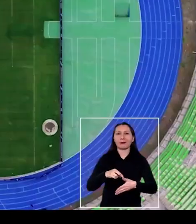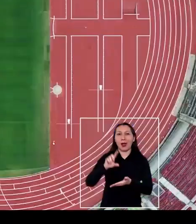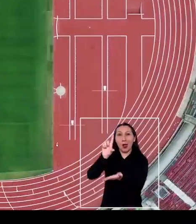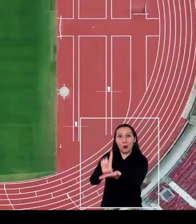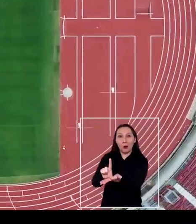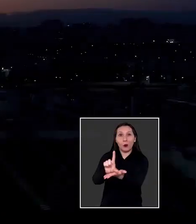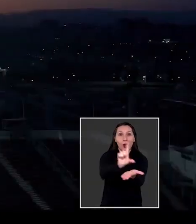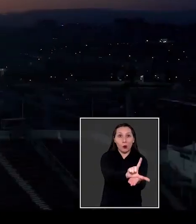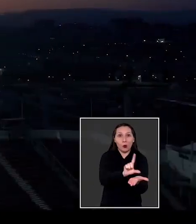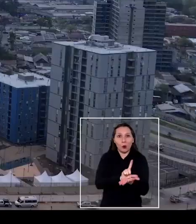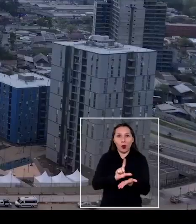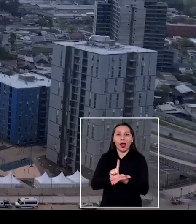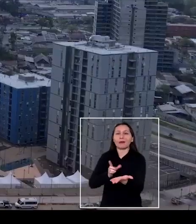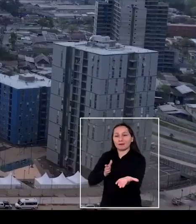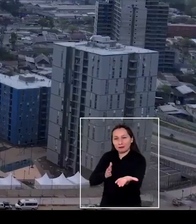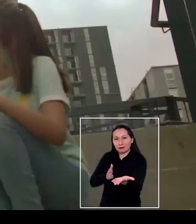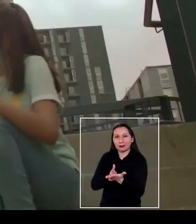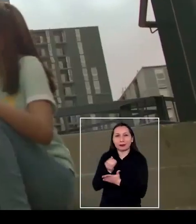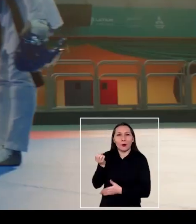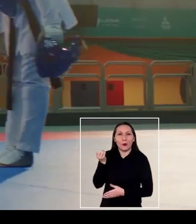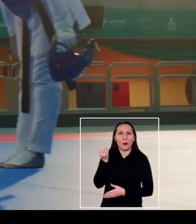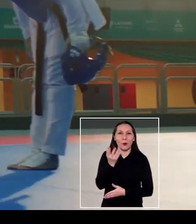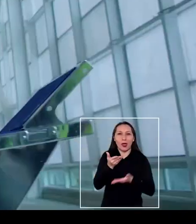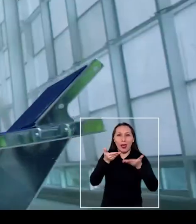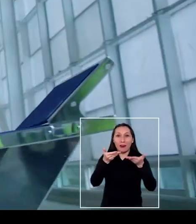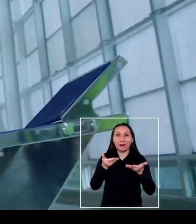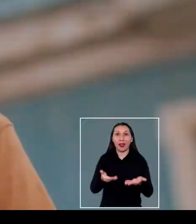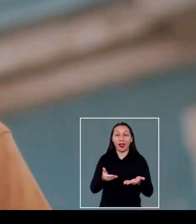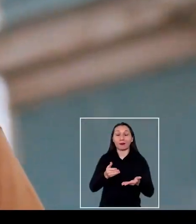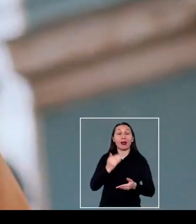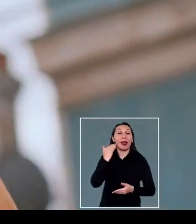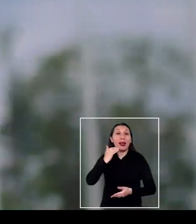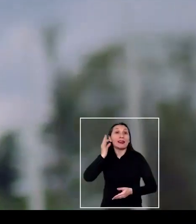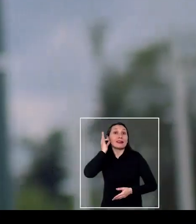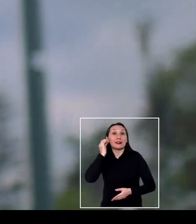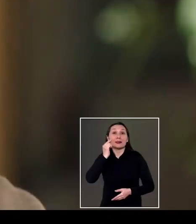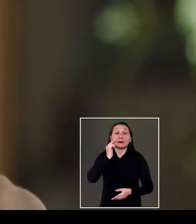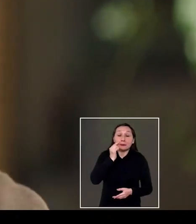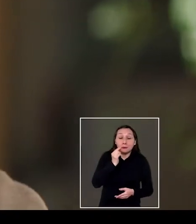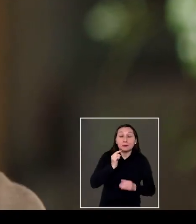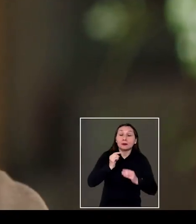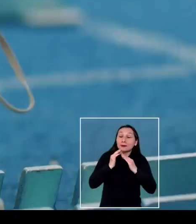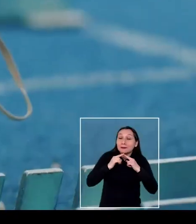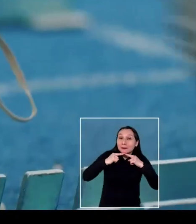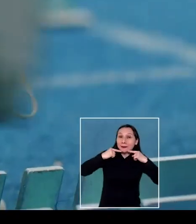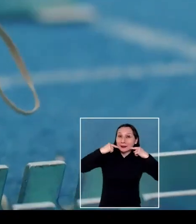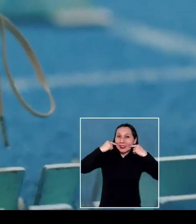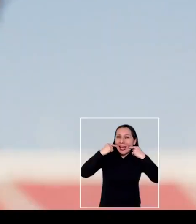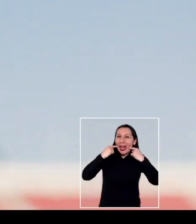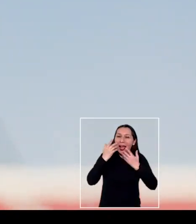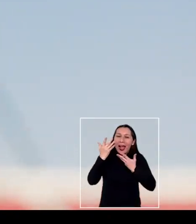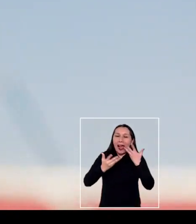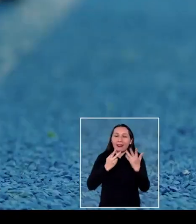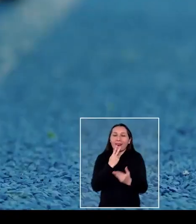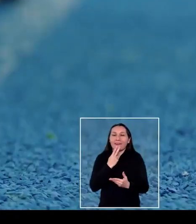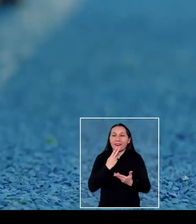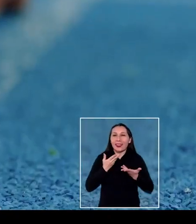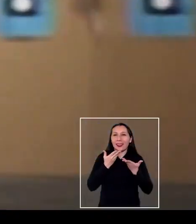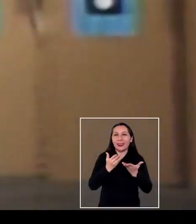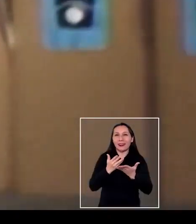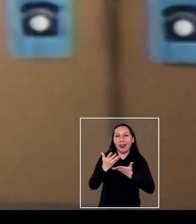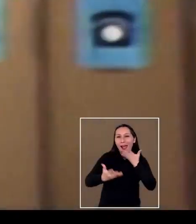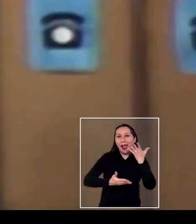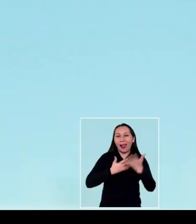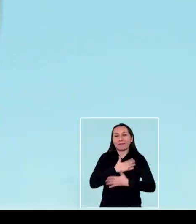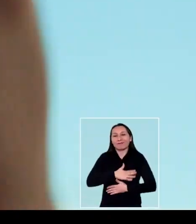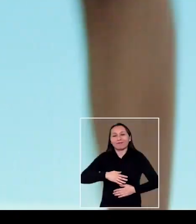Parapanamericanos, cada recinto es el comienzo de una nueva era, donde cada niña y niño que sonría sea un canto a la vida, sea